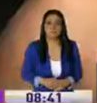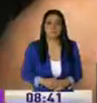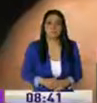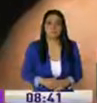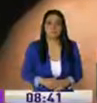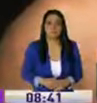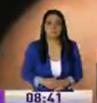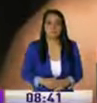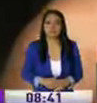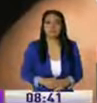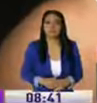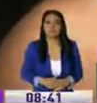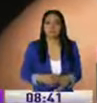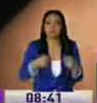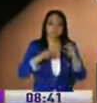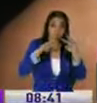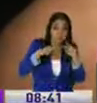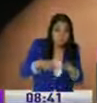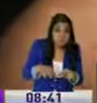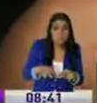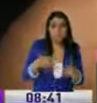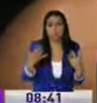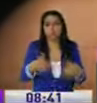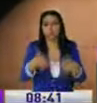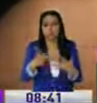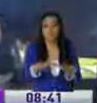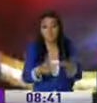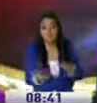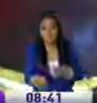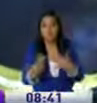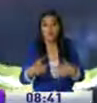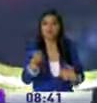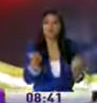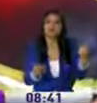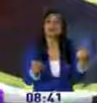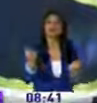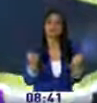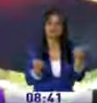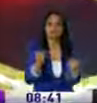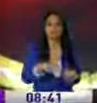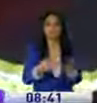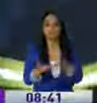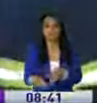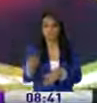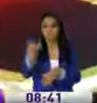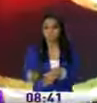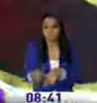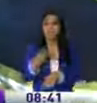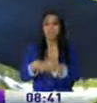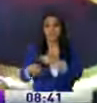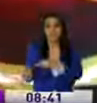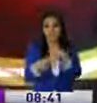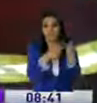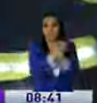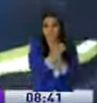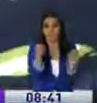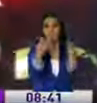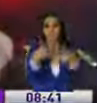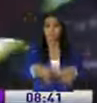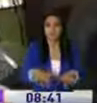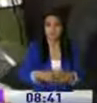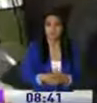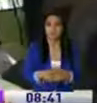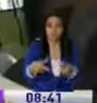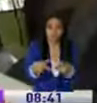Bueno, bajé a ver qué era, pues ahí estaba ya muerto el señor de ahí. El chofer está muerto y ya se lo llevaron al herido. Dado que la plataforma estaba introducida